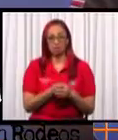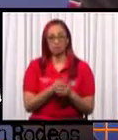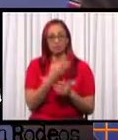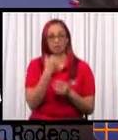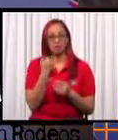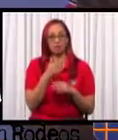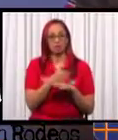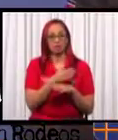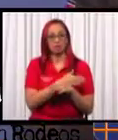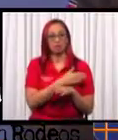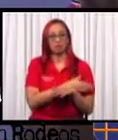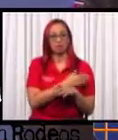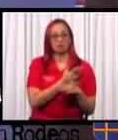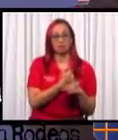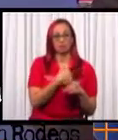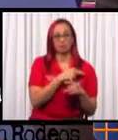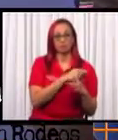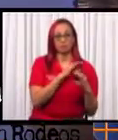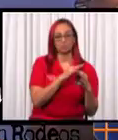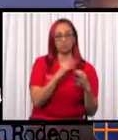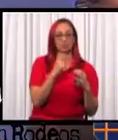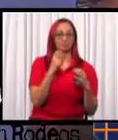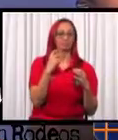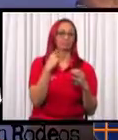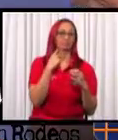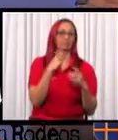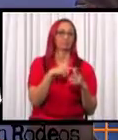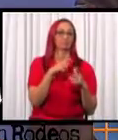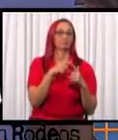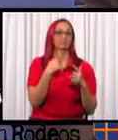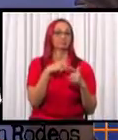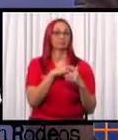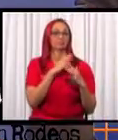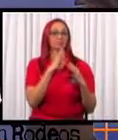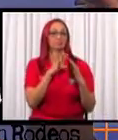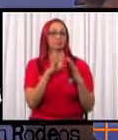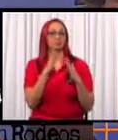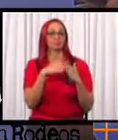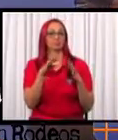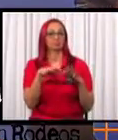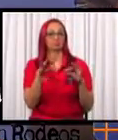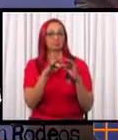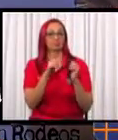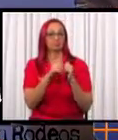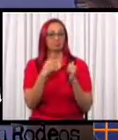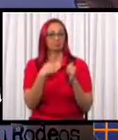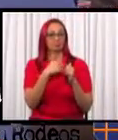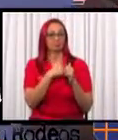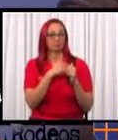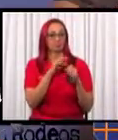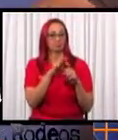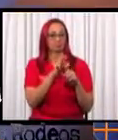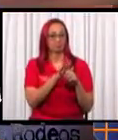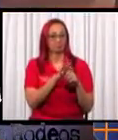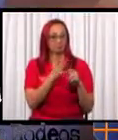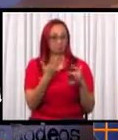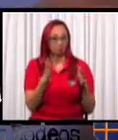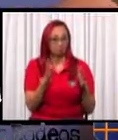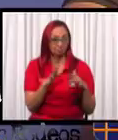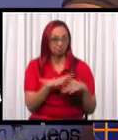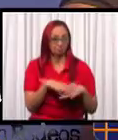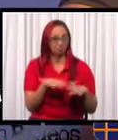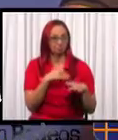el país nuestro, que es un país caro. Y nosotros hemos abordado temas importantes con el Ministerio de Agricultura, que es tener una base